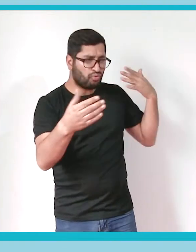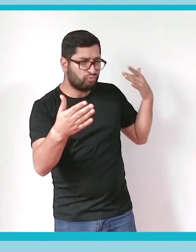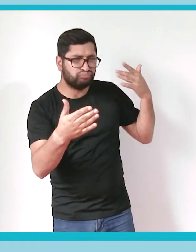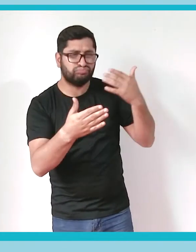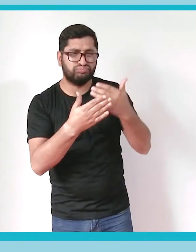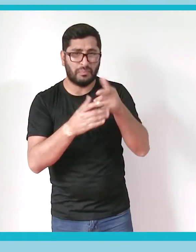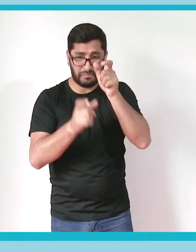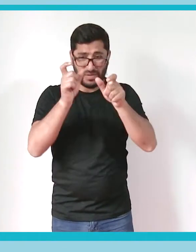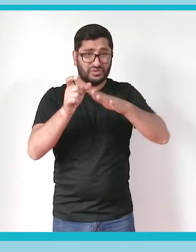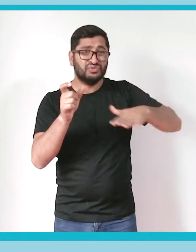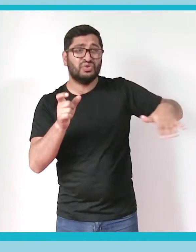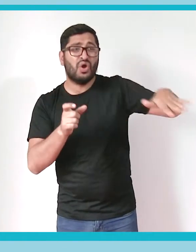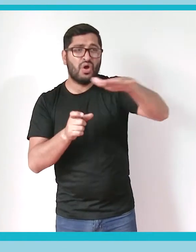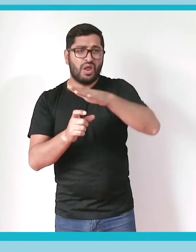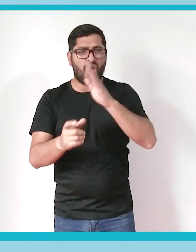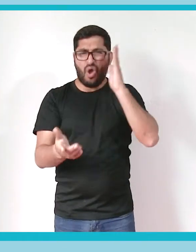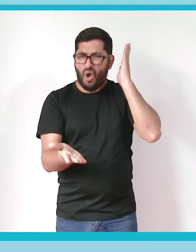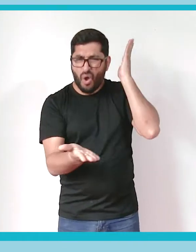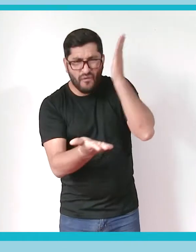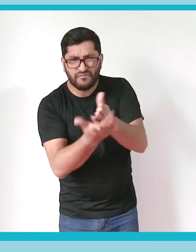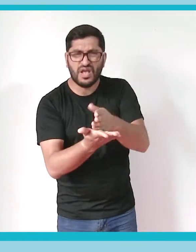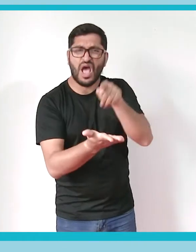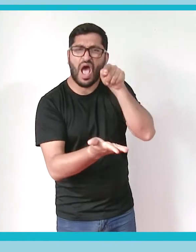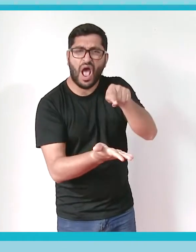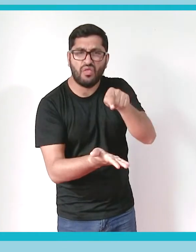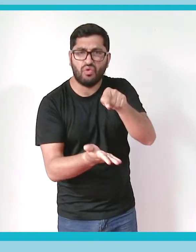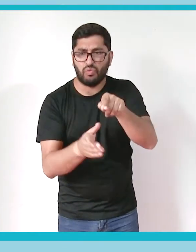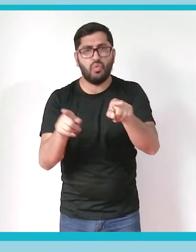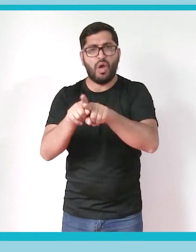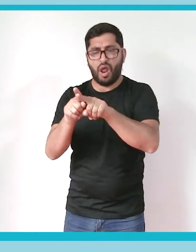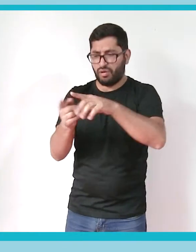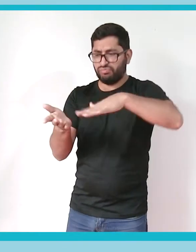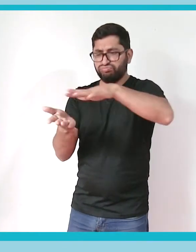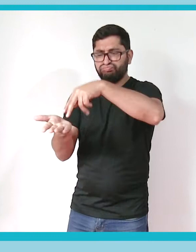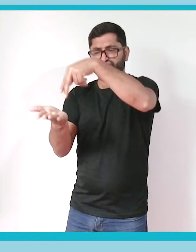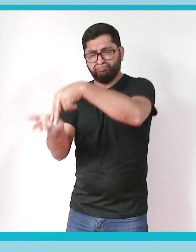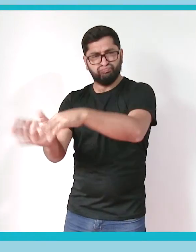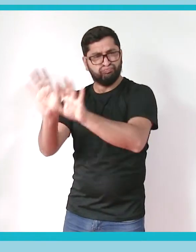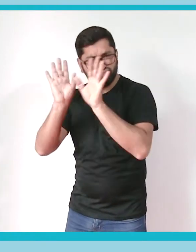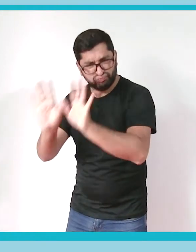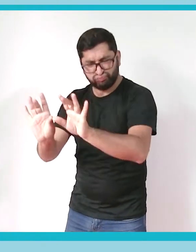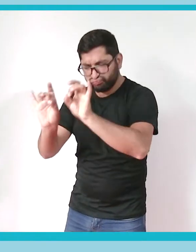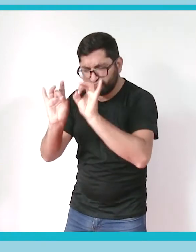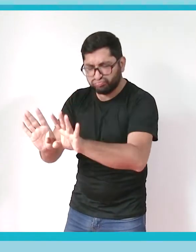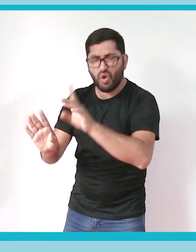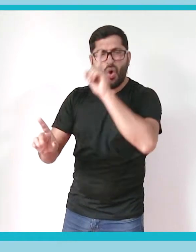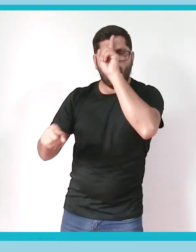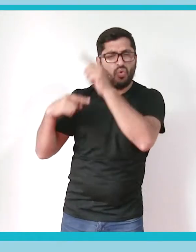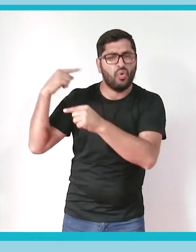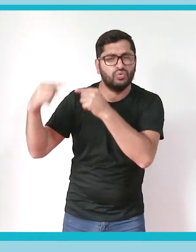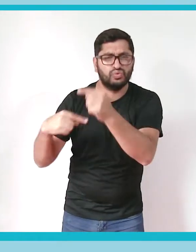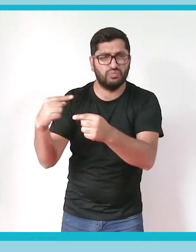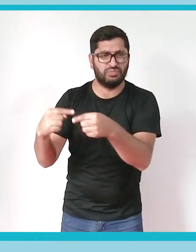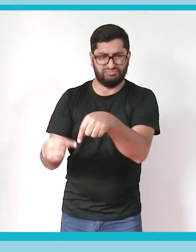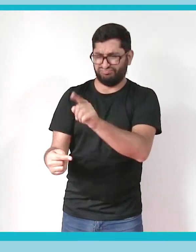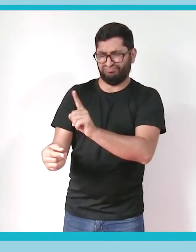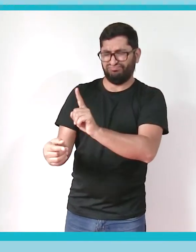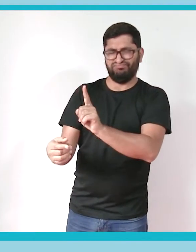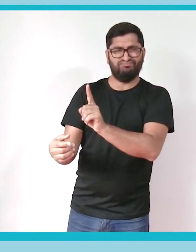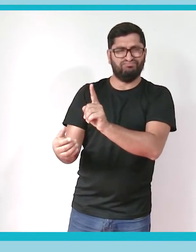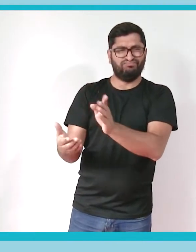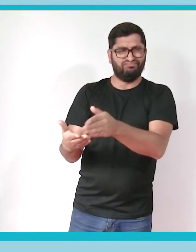Las personas son obligadas a dejar sus costumbres, a negarse a sí